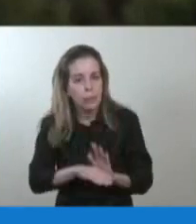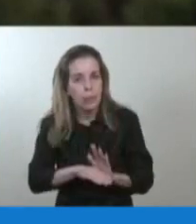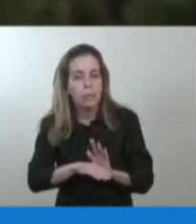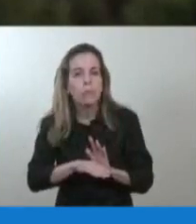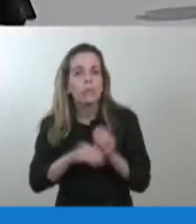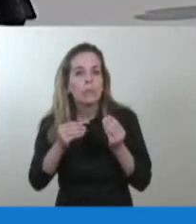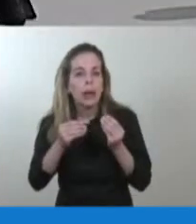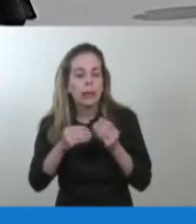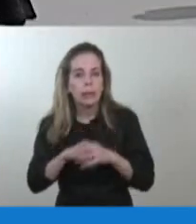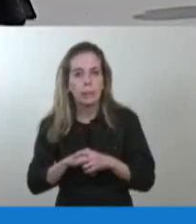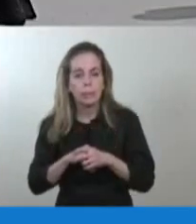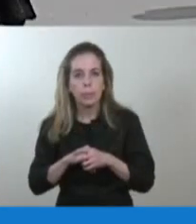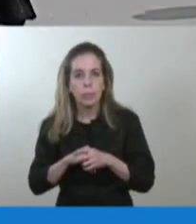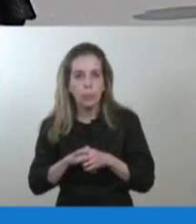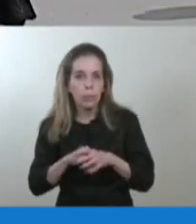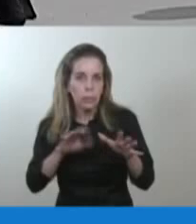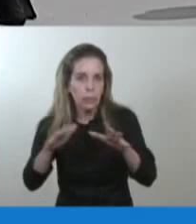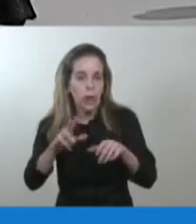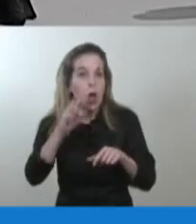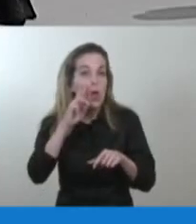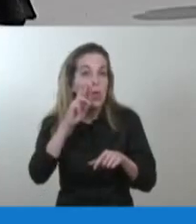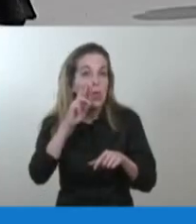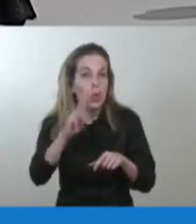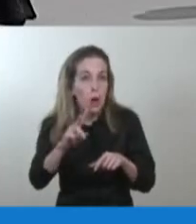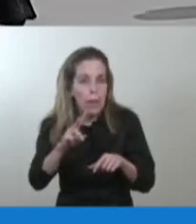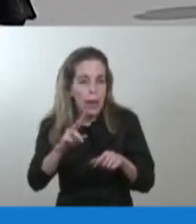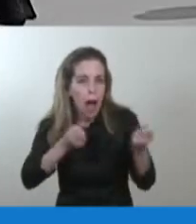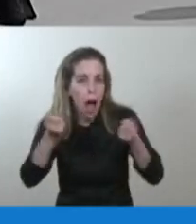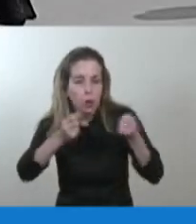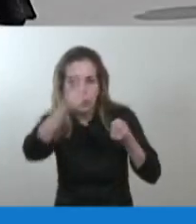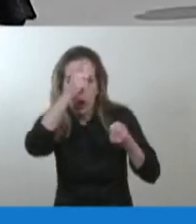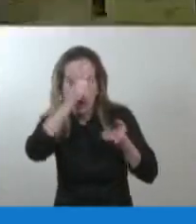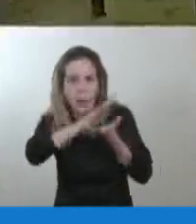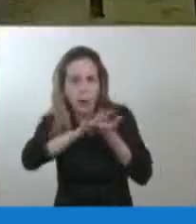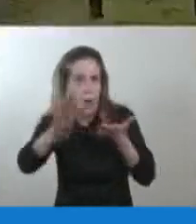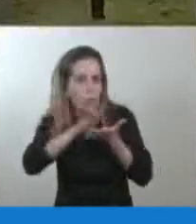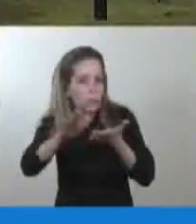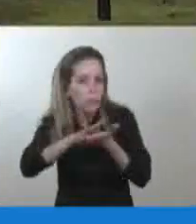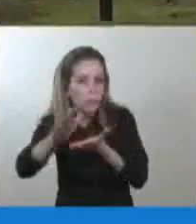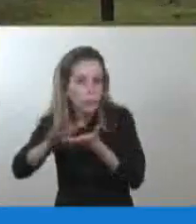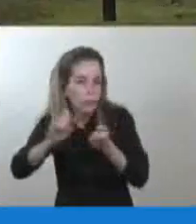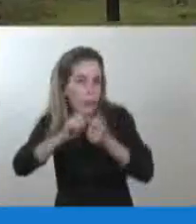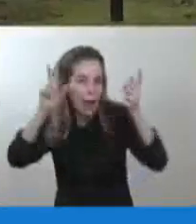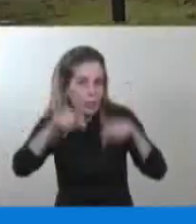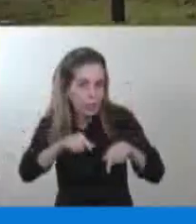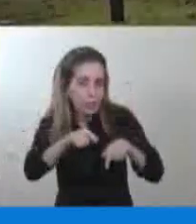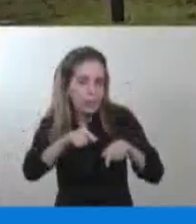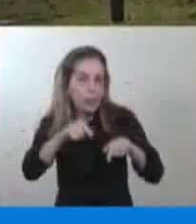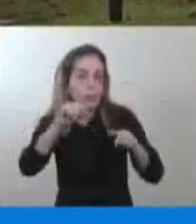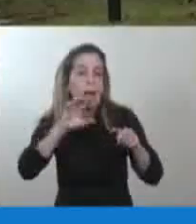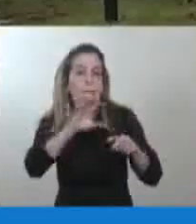la adquisición de más de 2000 móviles policiales para nuestra policía de la